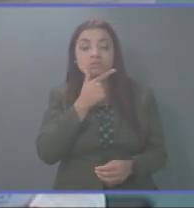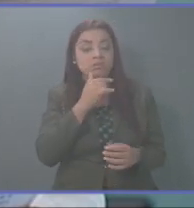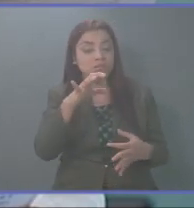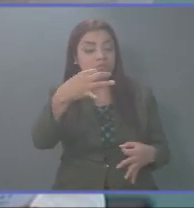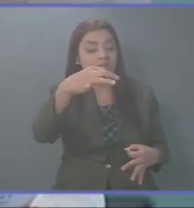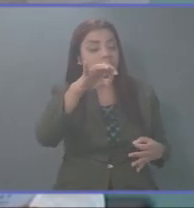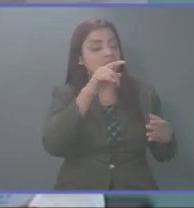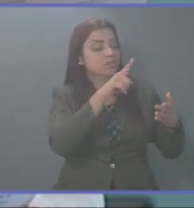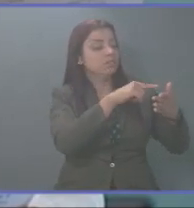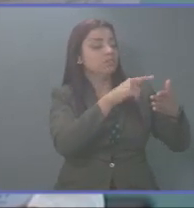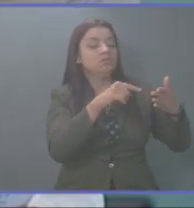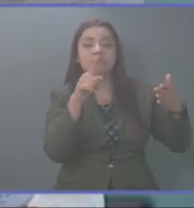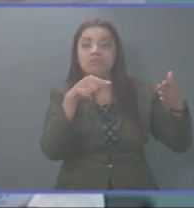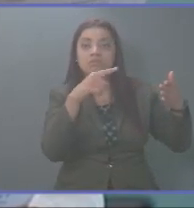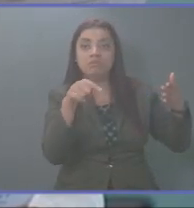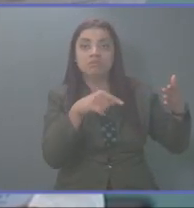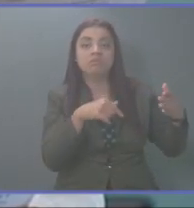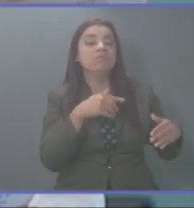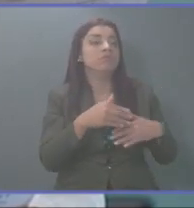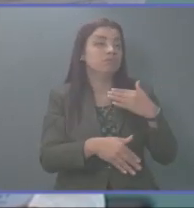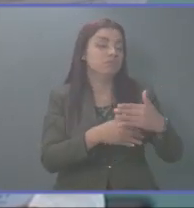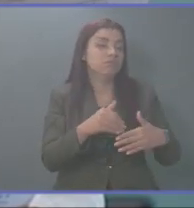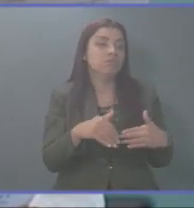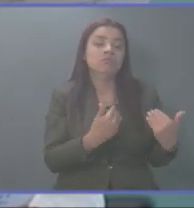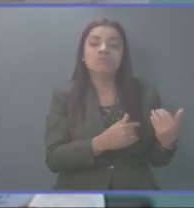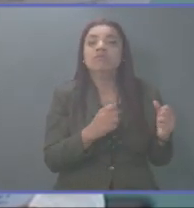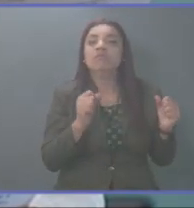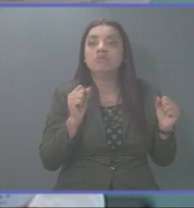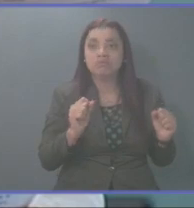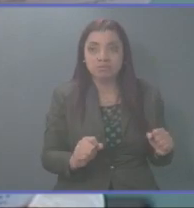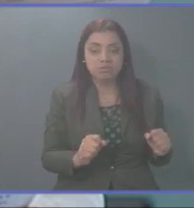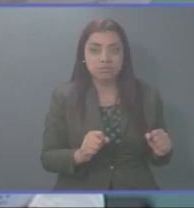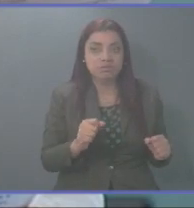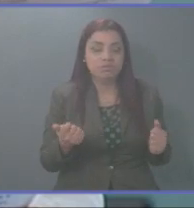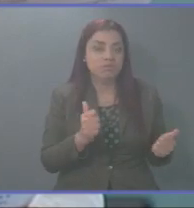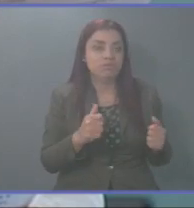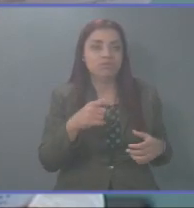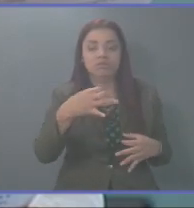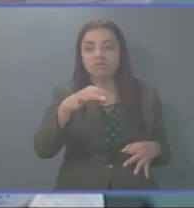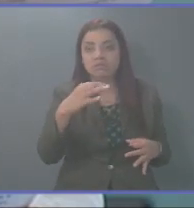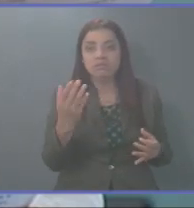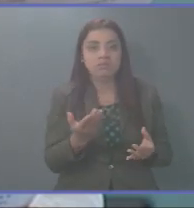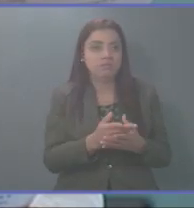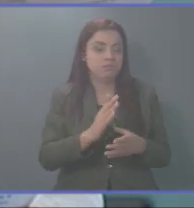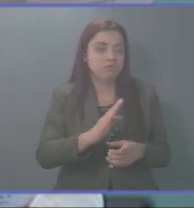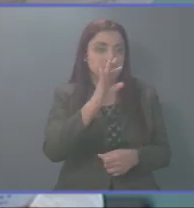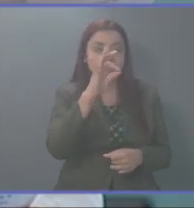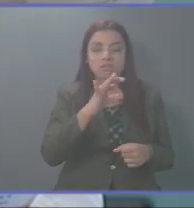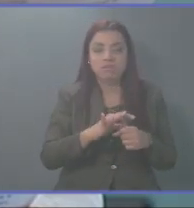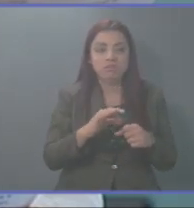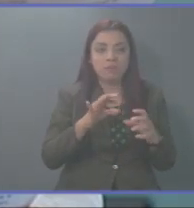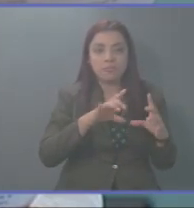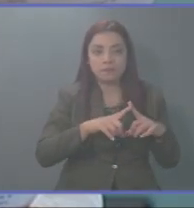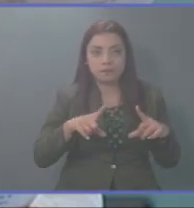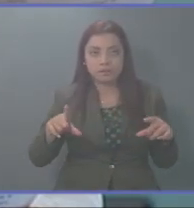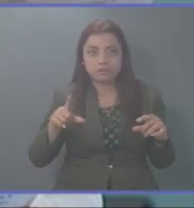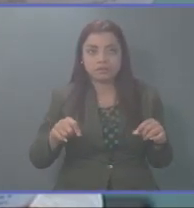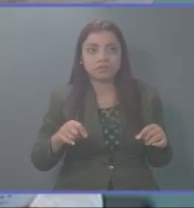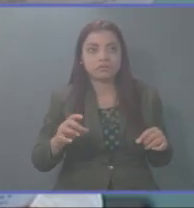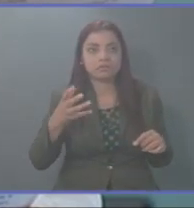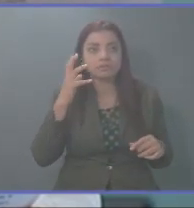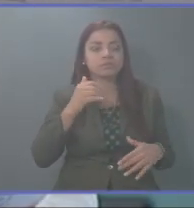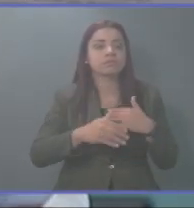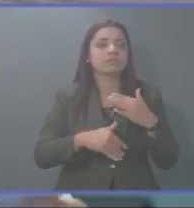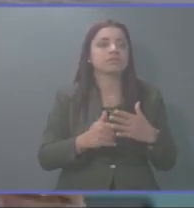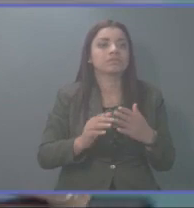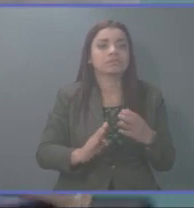papeleta de votación que ha recibido para tal fin. A continuación, introducirá la papeleta de votación en el sobre cuyo color corresponda al color